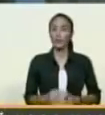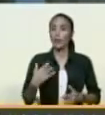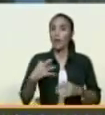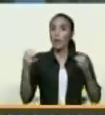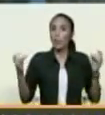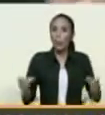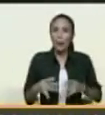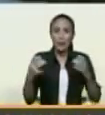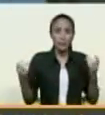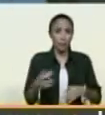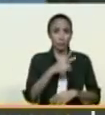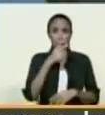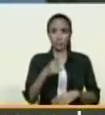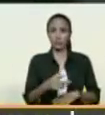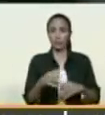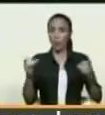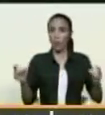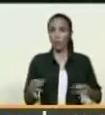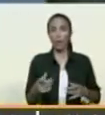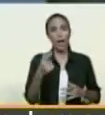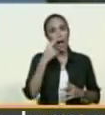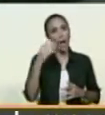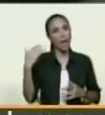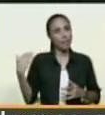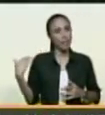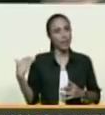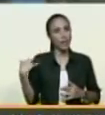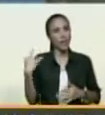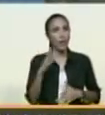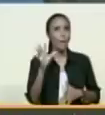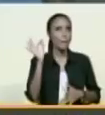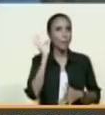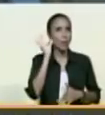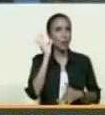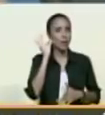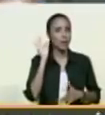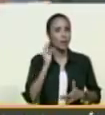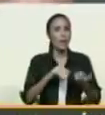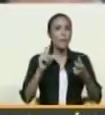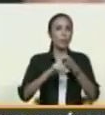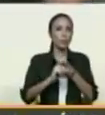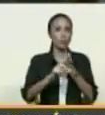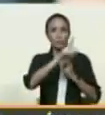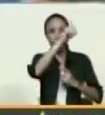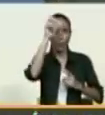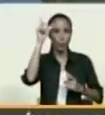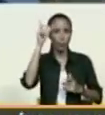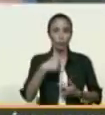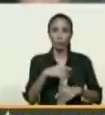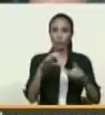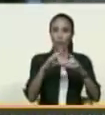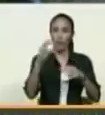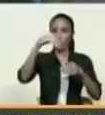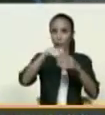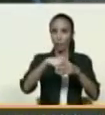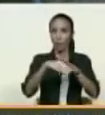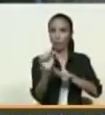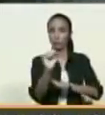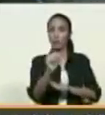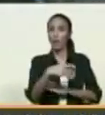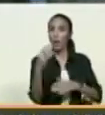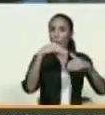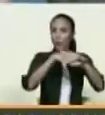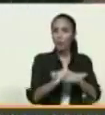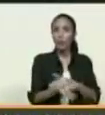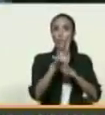terrorismo, incluso hubo una dirigente de oposición, dirigente, la esposa de un dirigente de oposición, que en su vehículo tenía 200 millones de bolívares, si